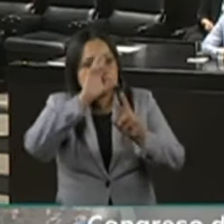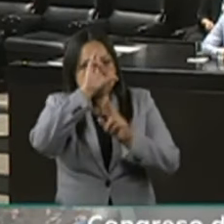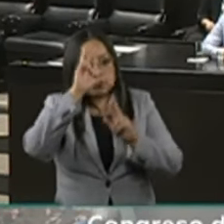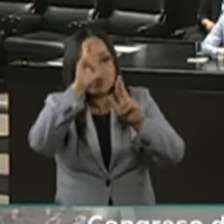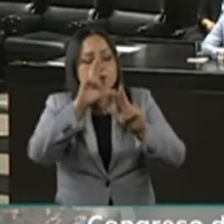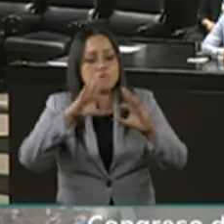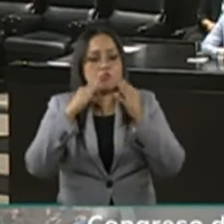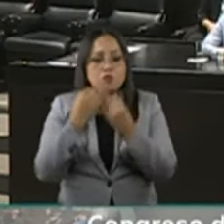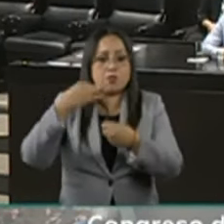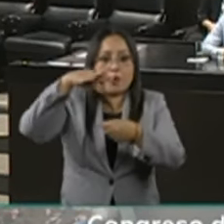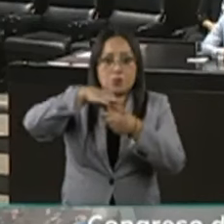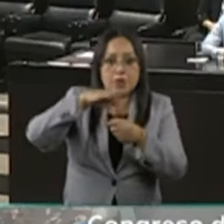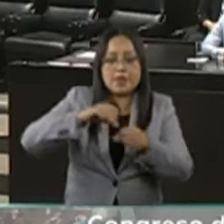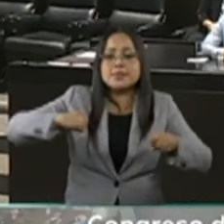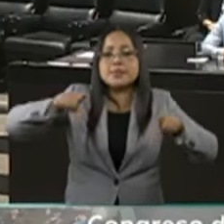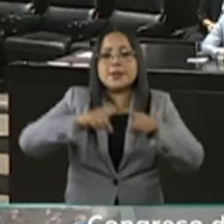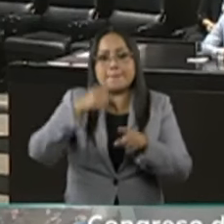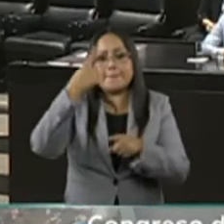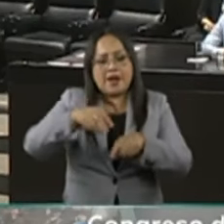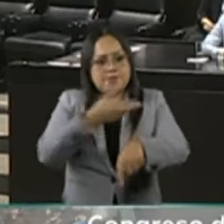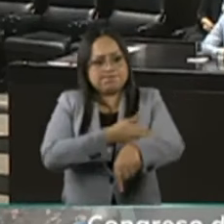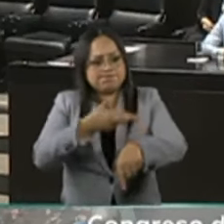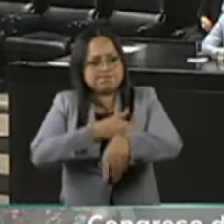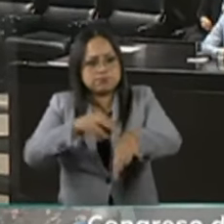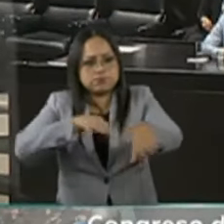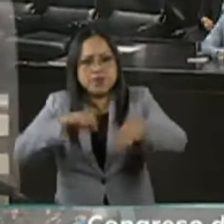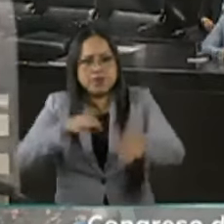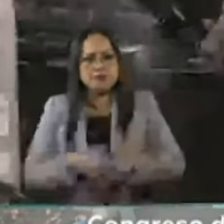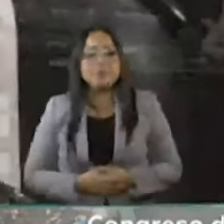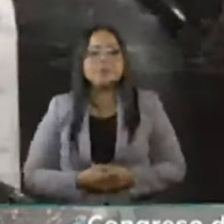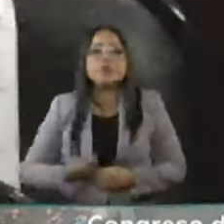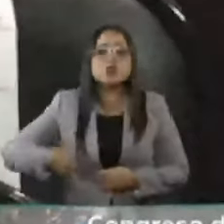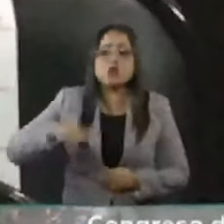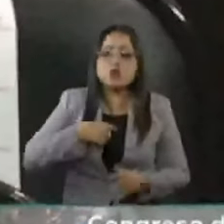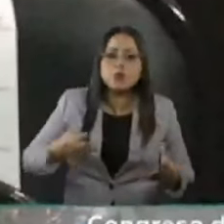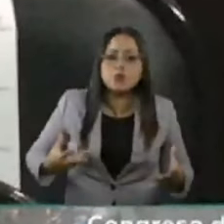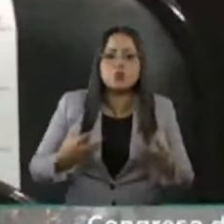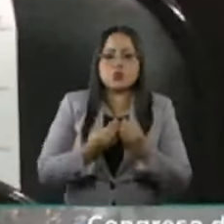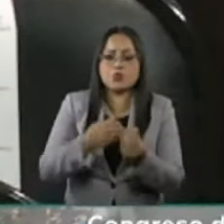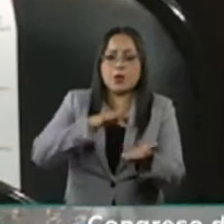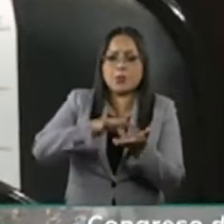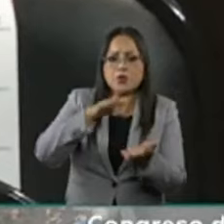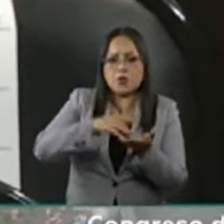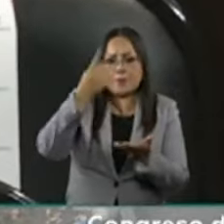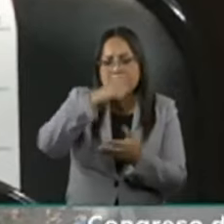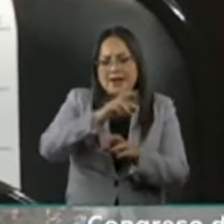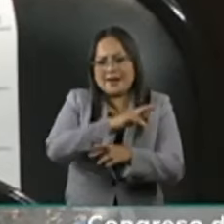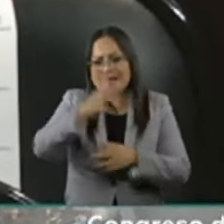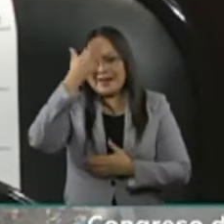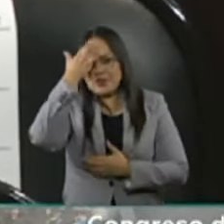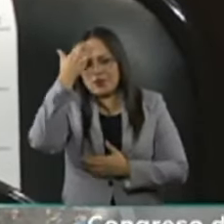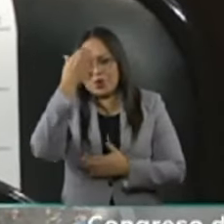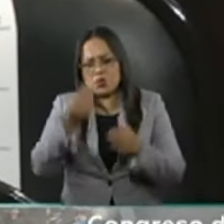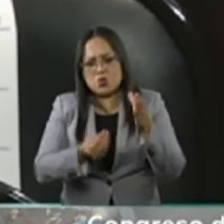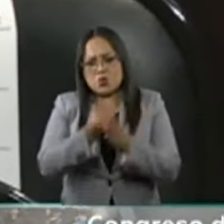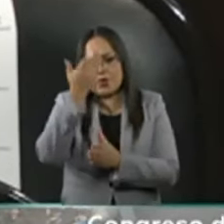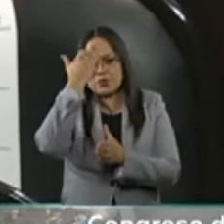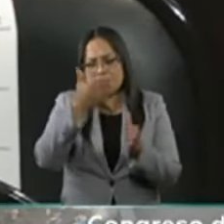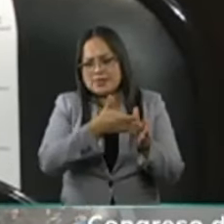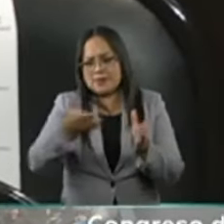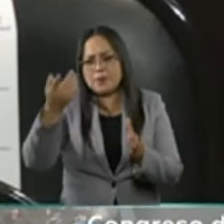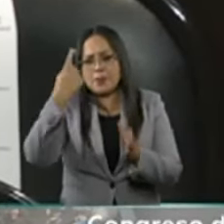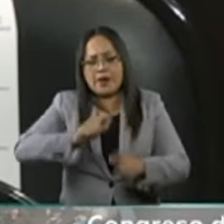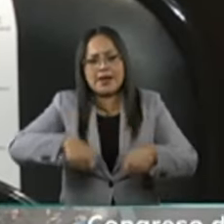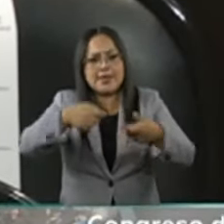electoral y en su gestión. Trabajaremos para que avancen las reformas para el reconocimiento de una nueva ola de